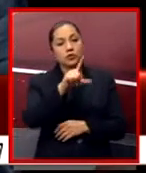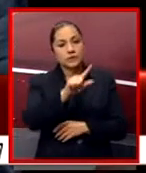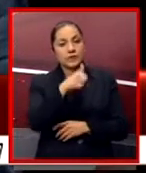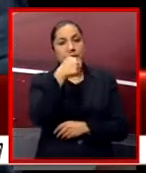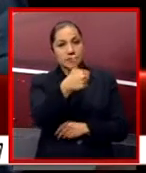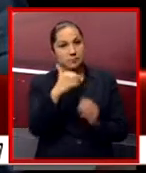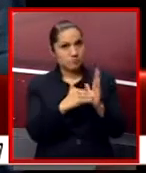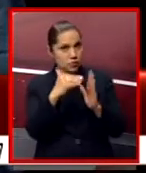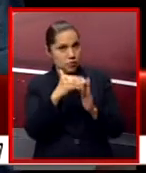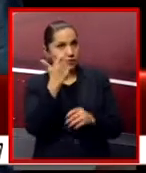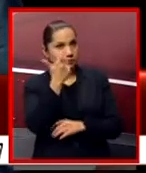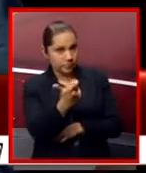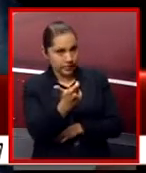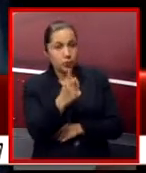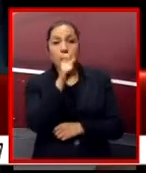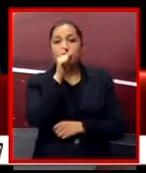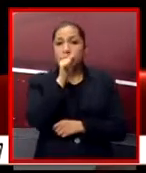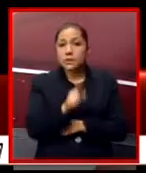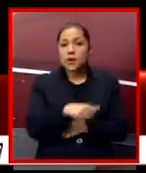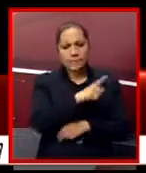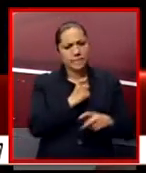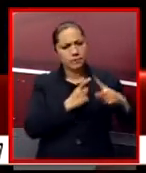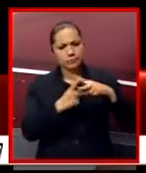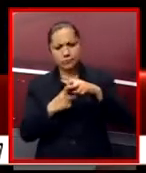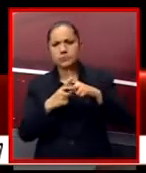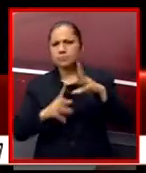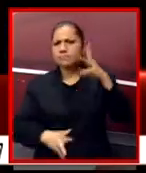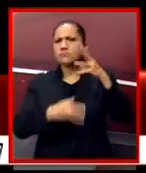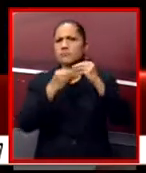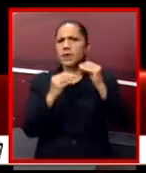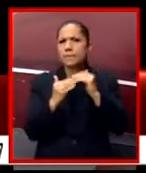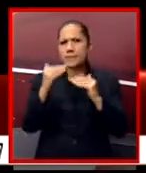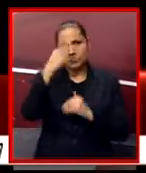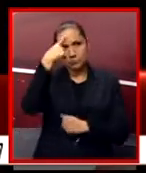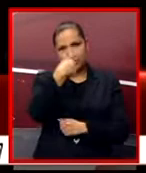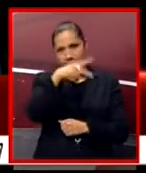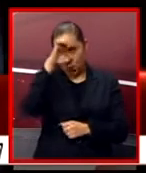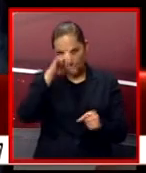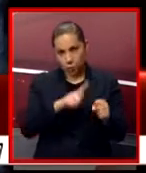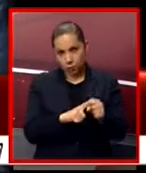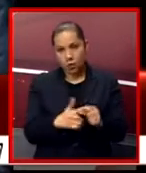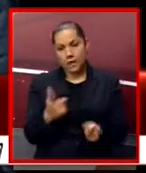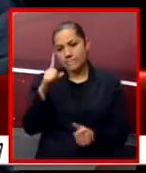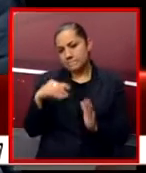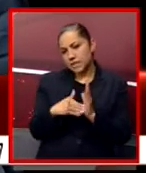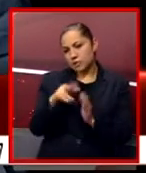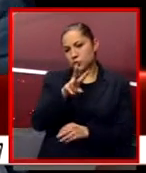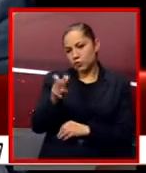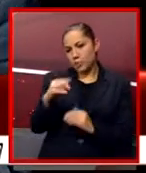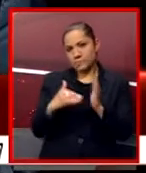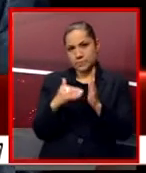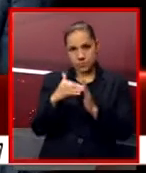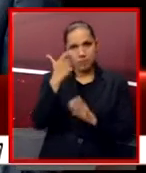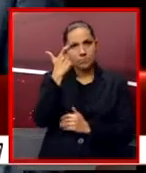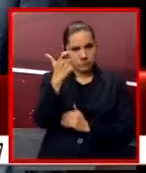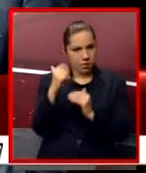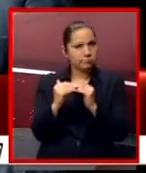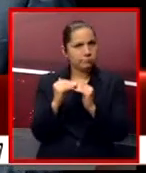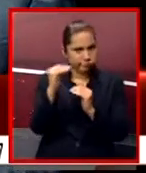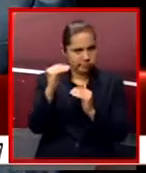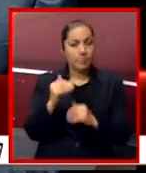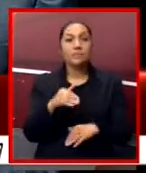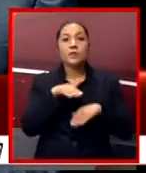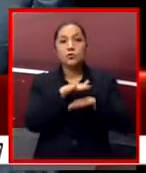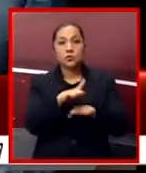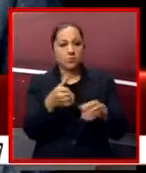6.176 millones de pesos y a su vez un incremento en el presupuesto de cultura por 1.200 millones de pesos. En materia de seguridad